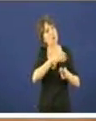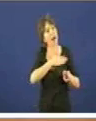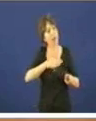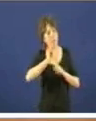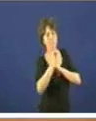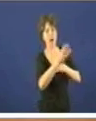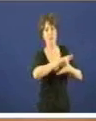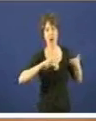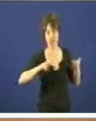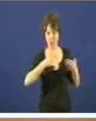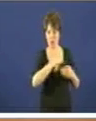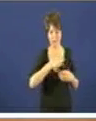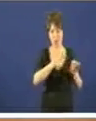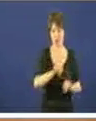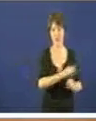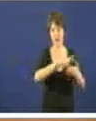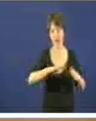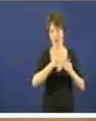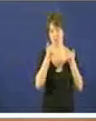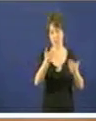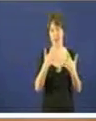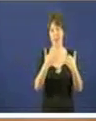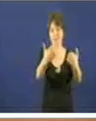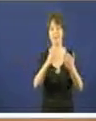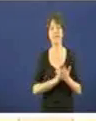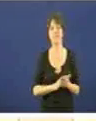interesando moitas defender gracias, a Galicia. Presidente. Moitas gracias.